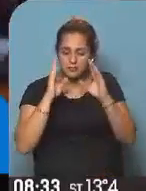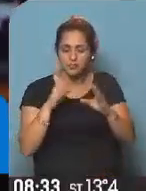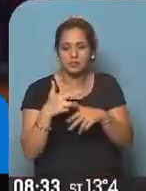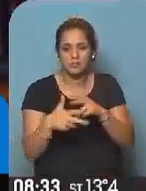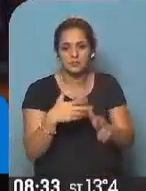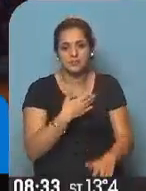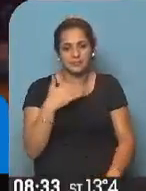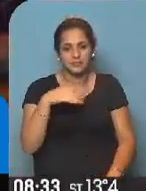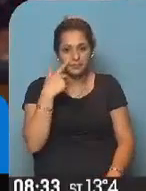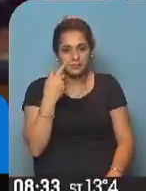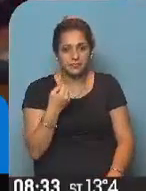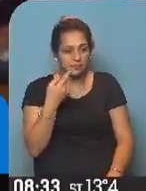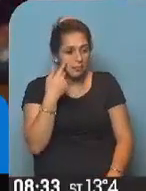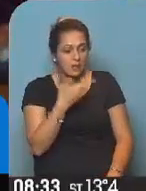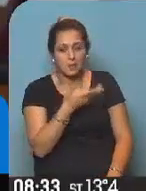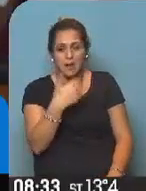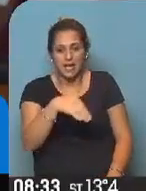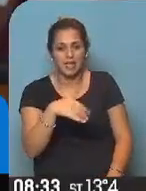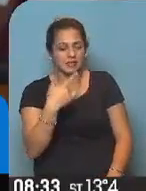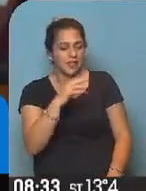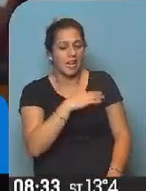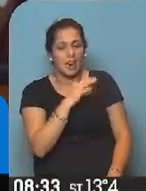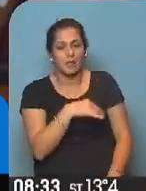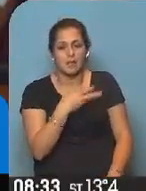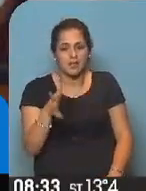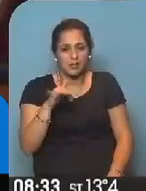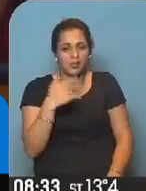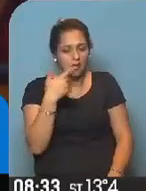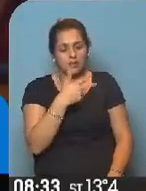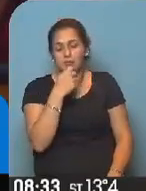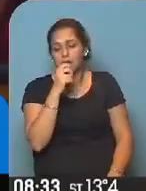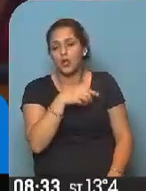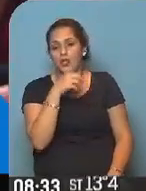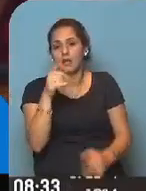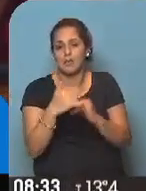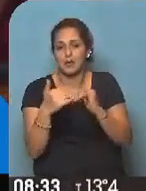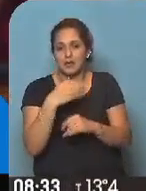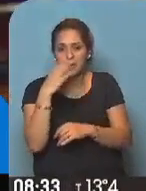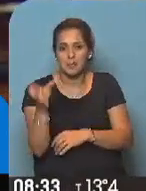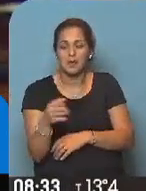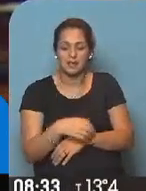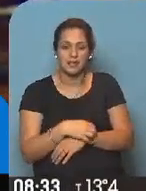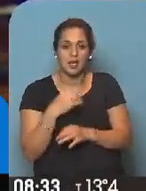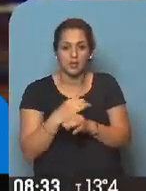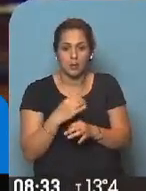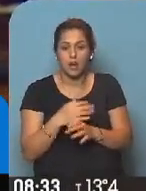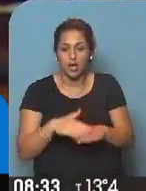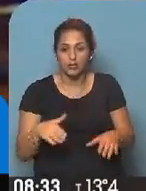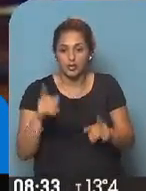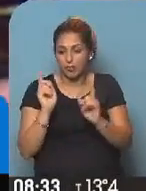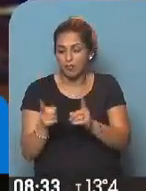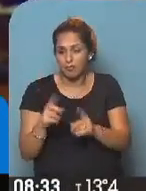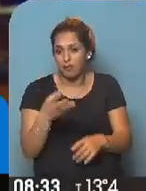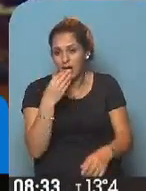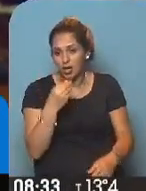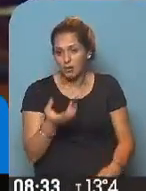perdió dimensión de lo que pasa en la vida cotidiana en cualquiera que vaya hoy al mediodía una escuela va a ver que se quedan más chicos en el comedor escolar los que están en el cupo y